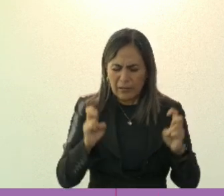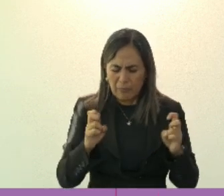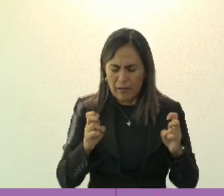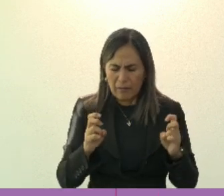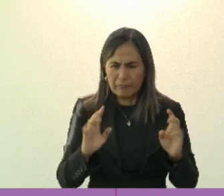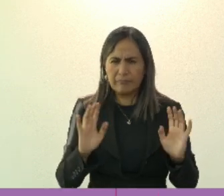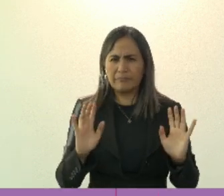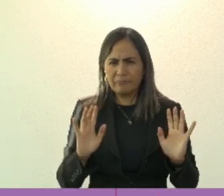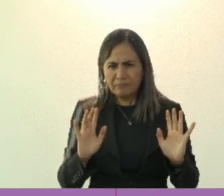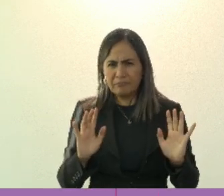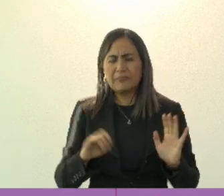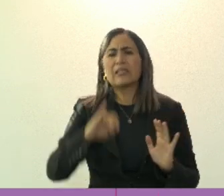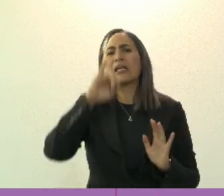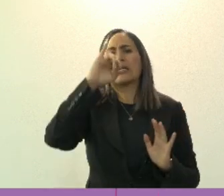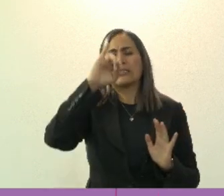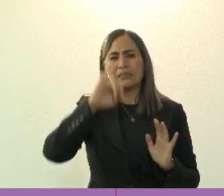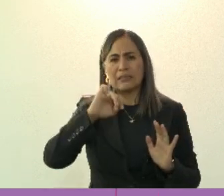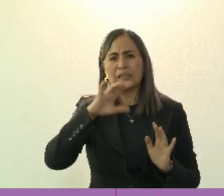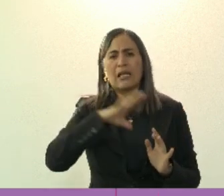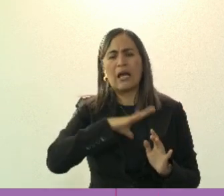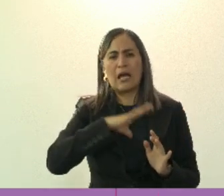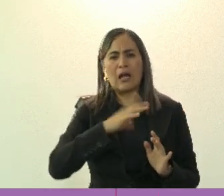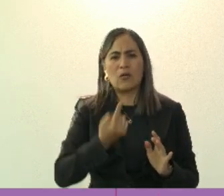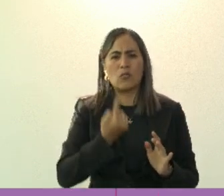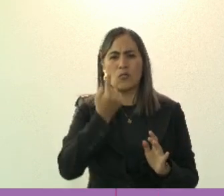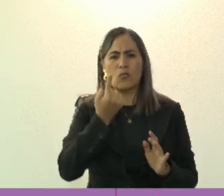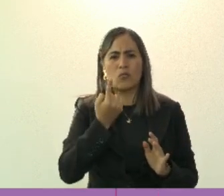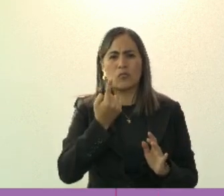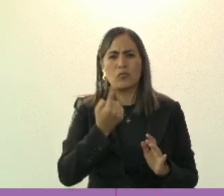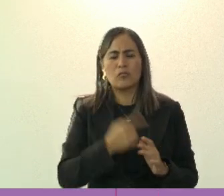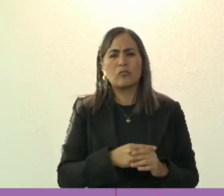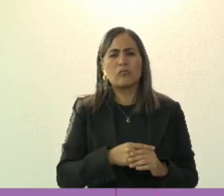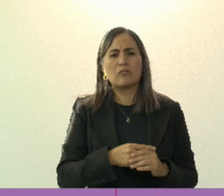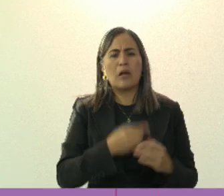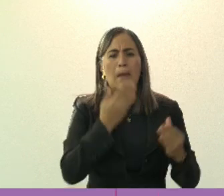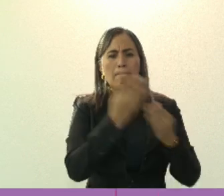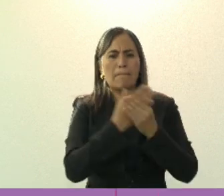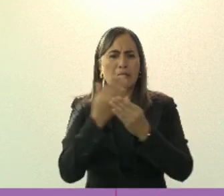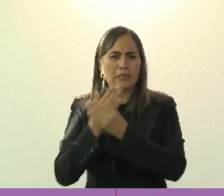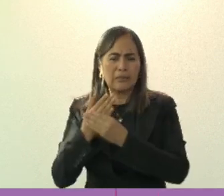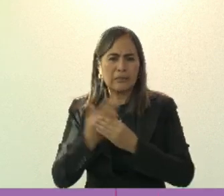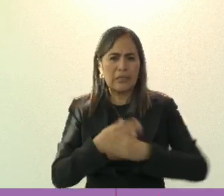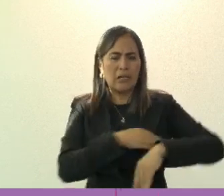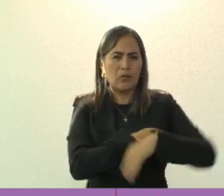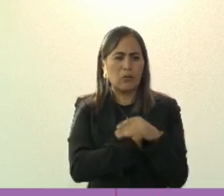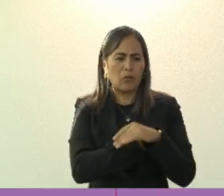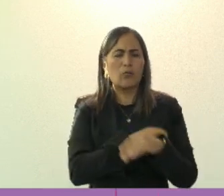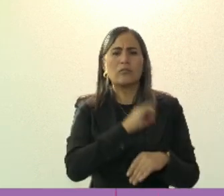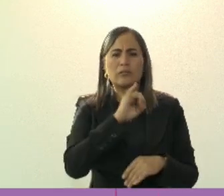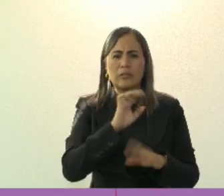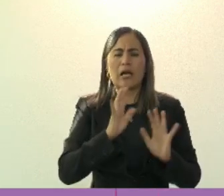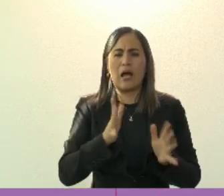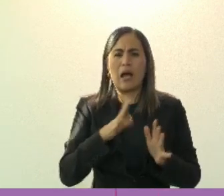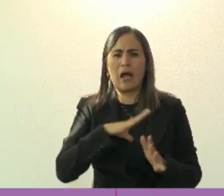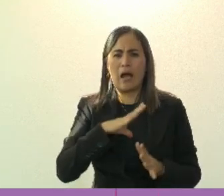es que hay un cadido y hay un inventario documental, ya con eso. Lo vamos a meter para que la